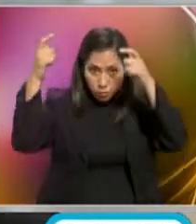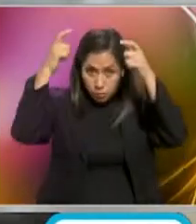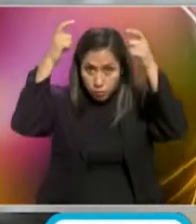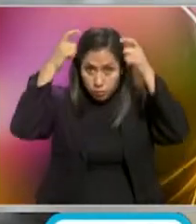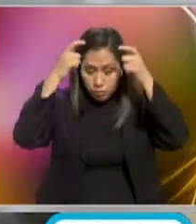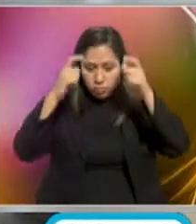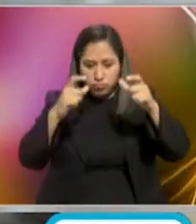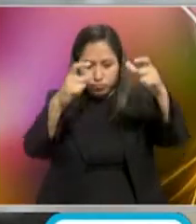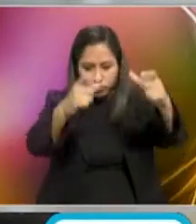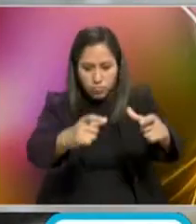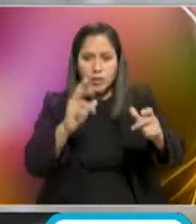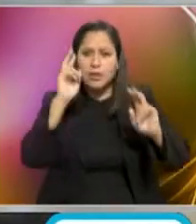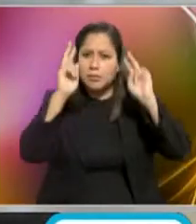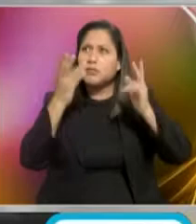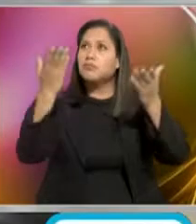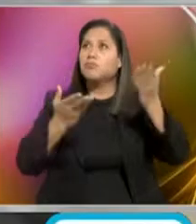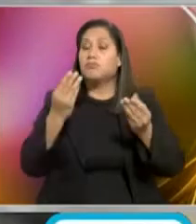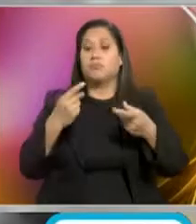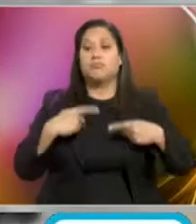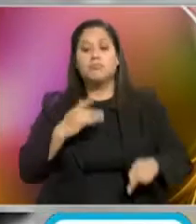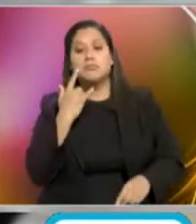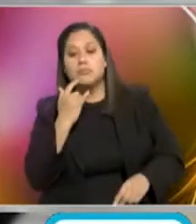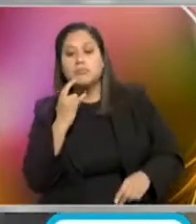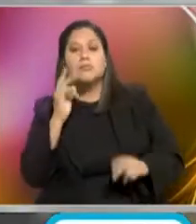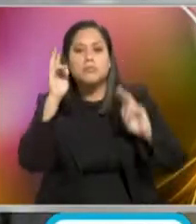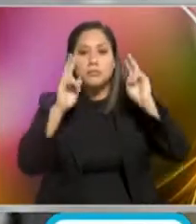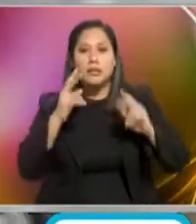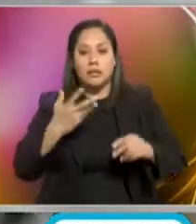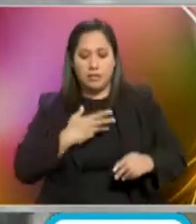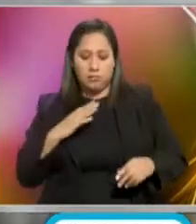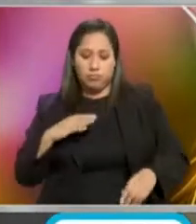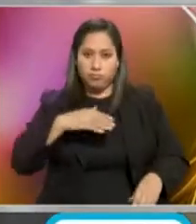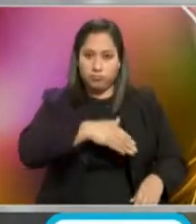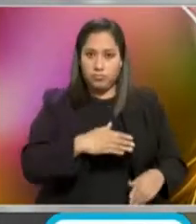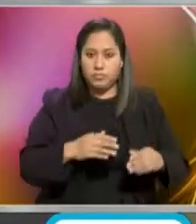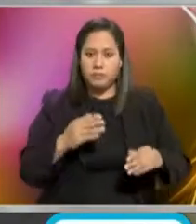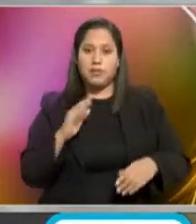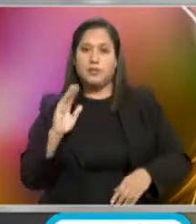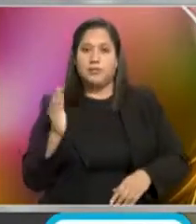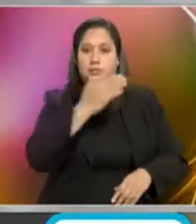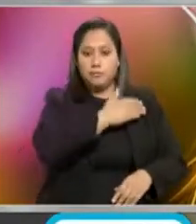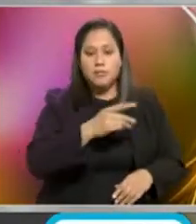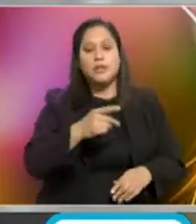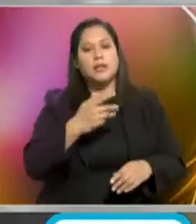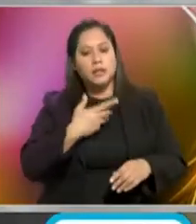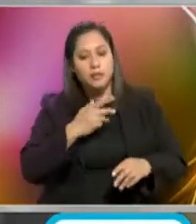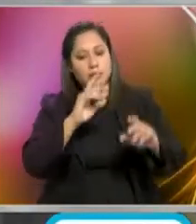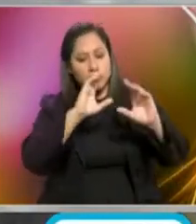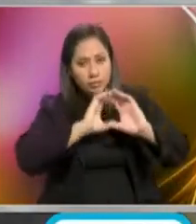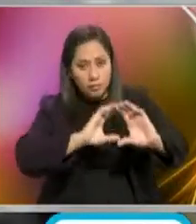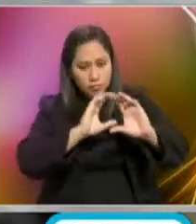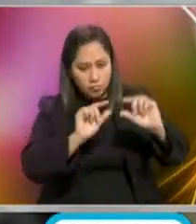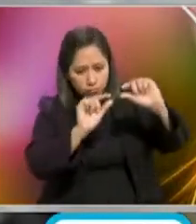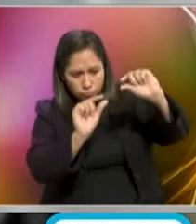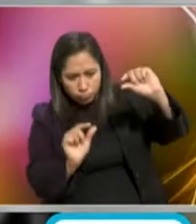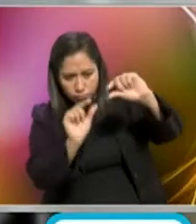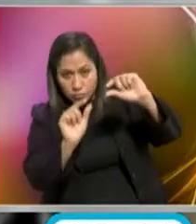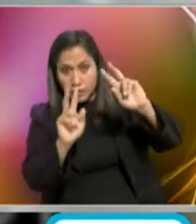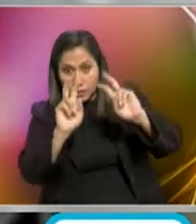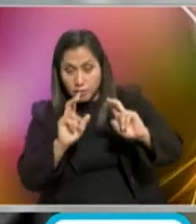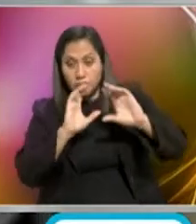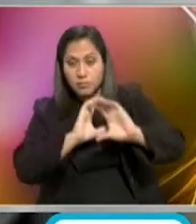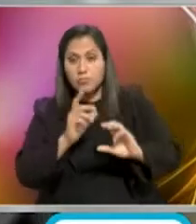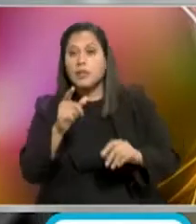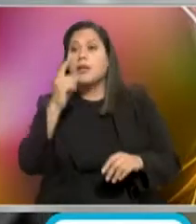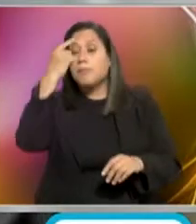11 metros de Visitada por diámetro, muchísima gente, ¿no? que tiene un zarape y en cada color tiene una de sus canciones. Te repito, le compuso canciones